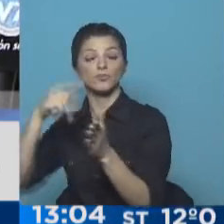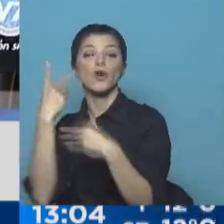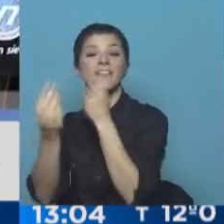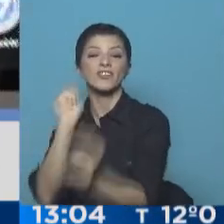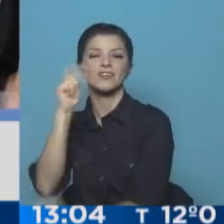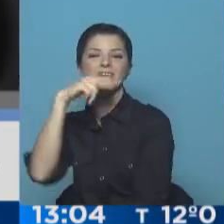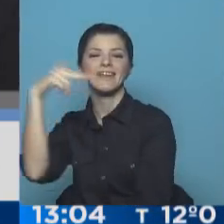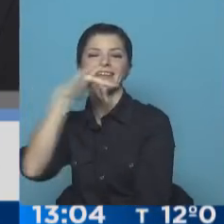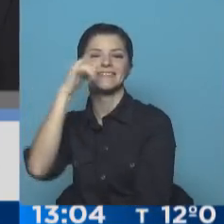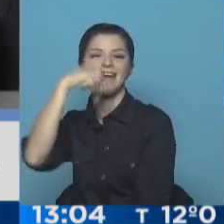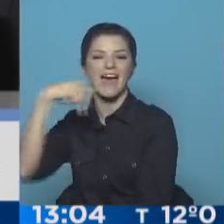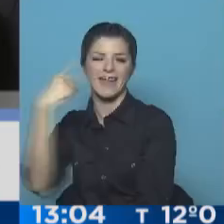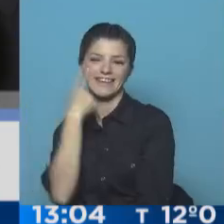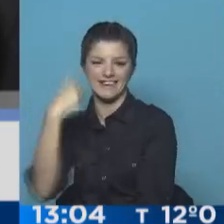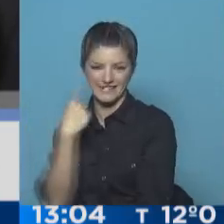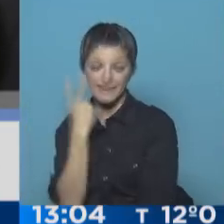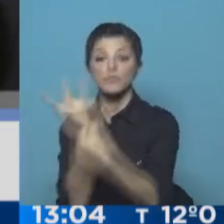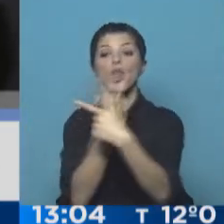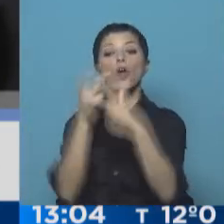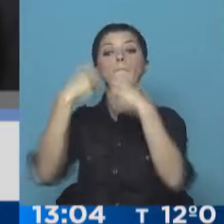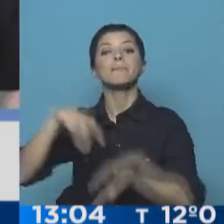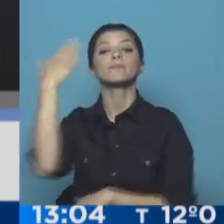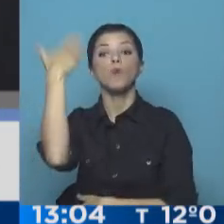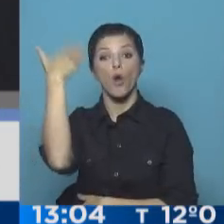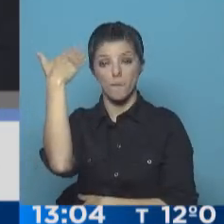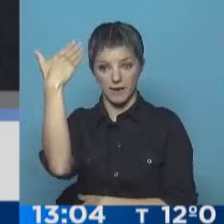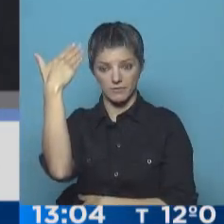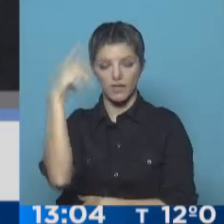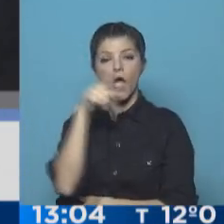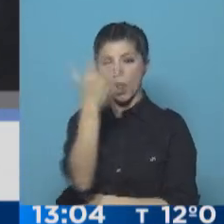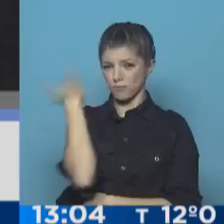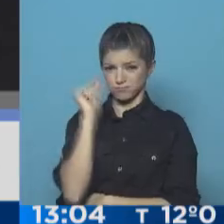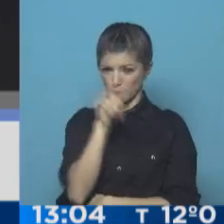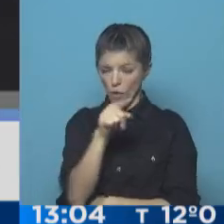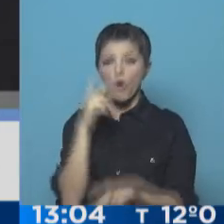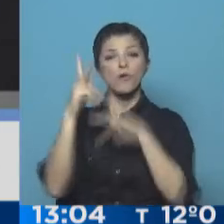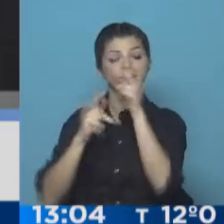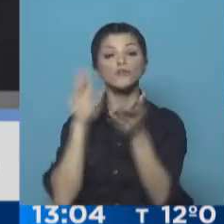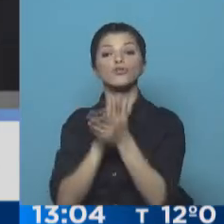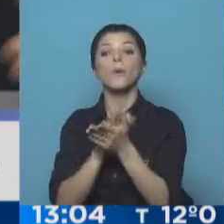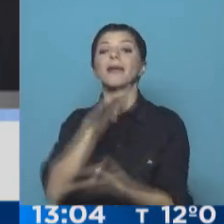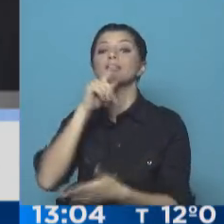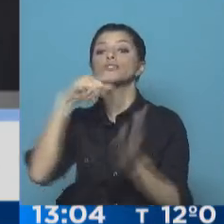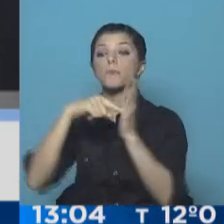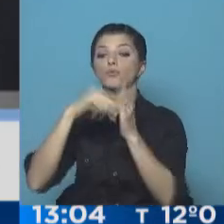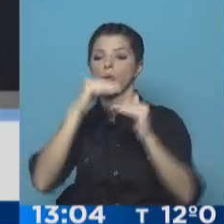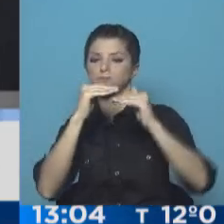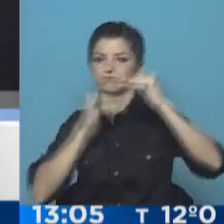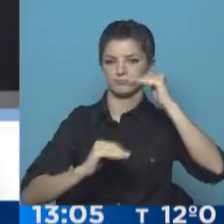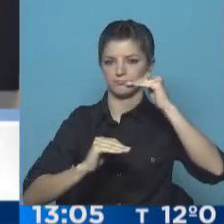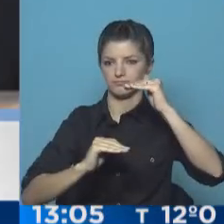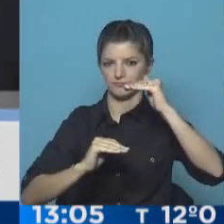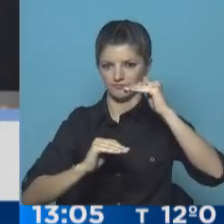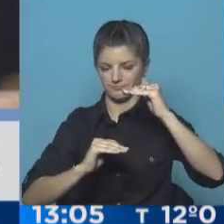eh arrancaban esta conferencia de prensa con ese dato que dabas vos hace an esos 14 puntos de diferencia más de 14 puntos de